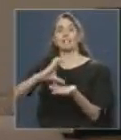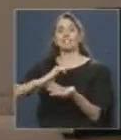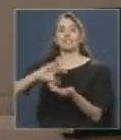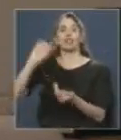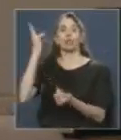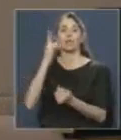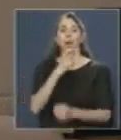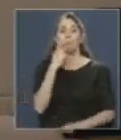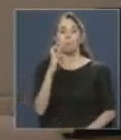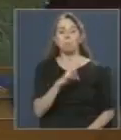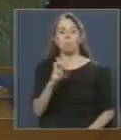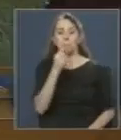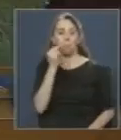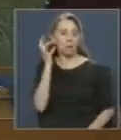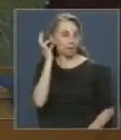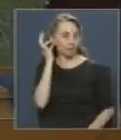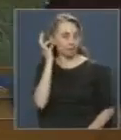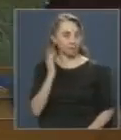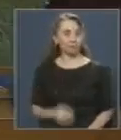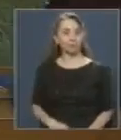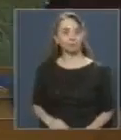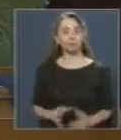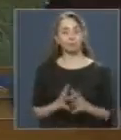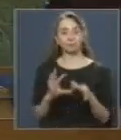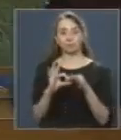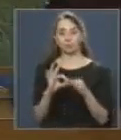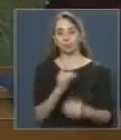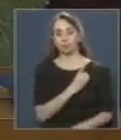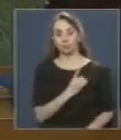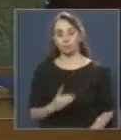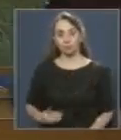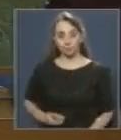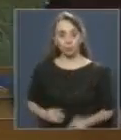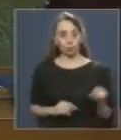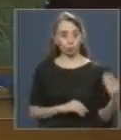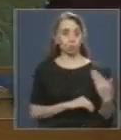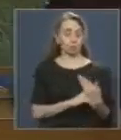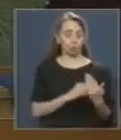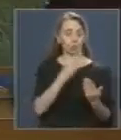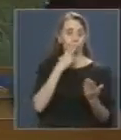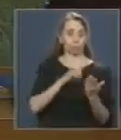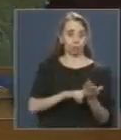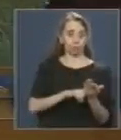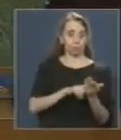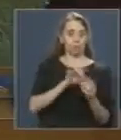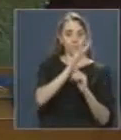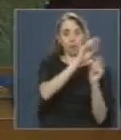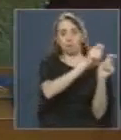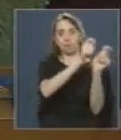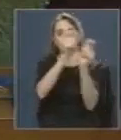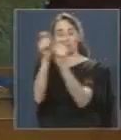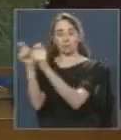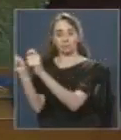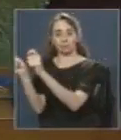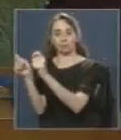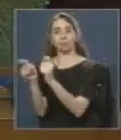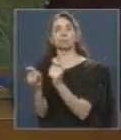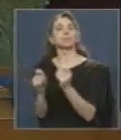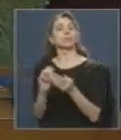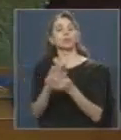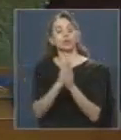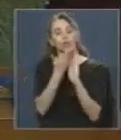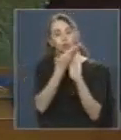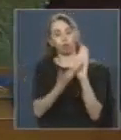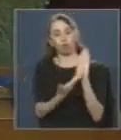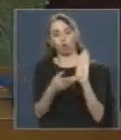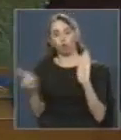presidente. Gracias, señor diputado. Se enviarán los oficios por usted solicitados con el texto completo de